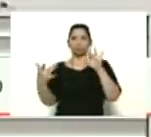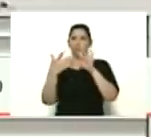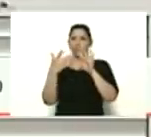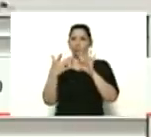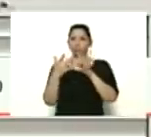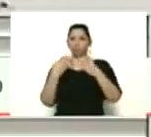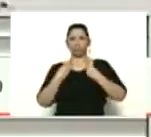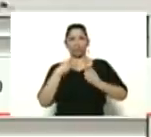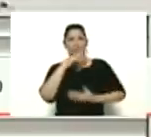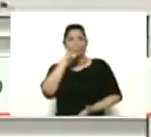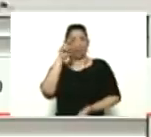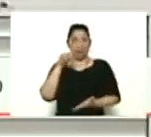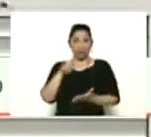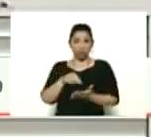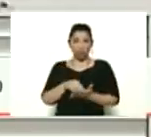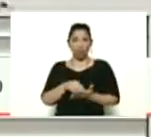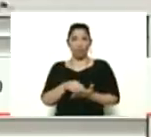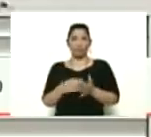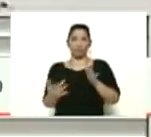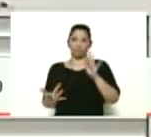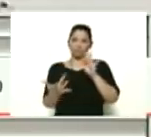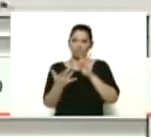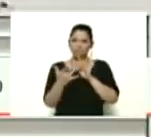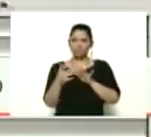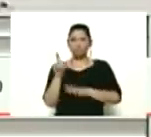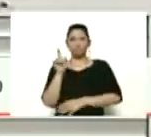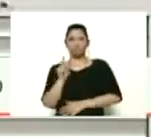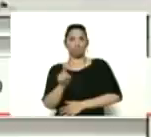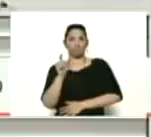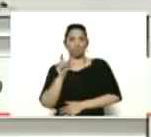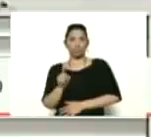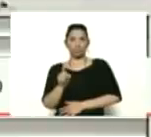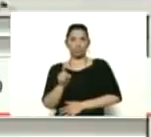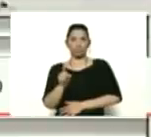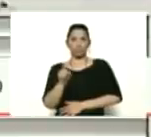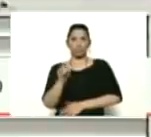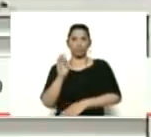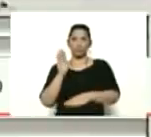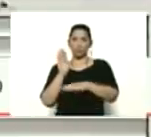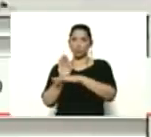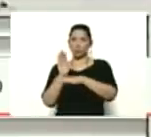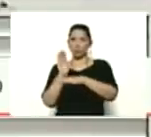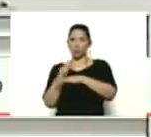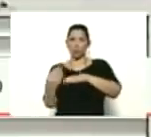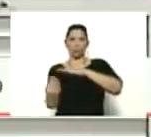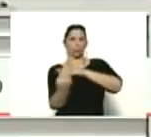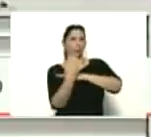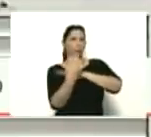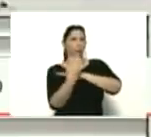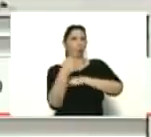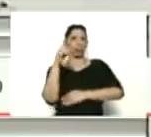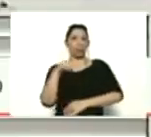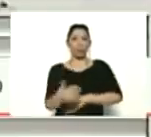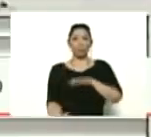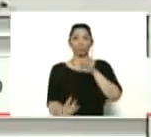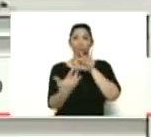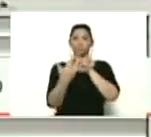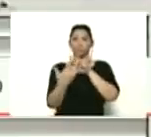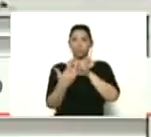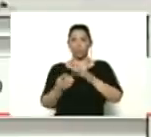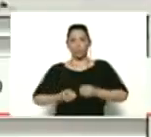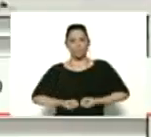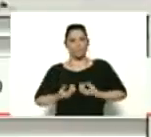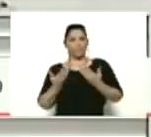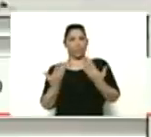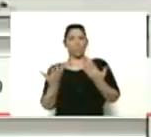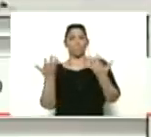la vida nacional, de coincidencia en la necesidad de cuidarnos entre todos, de coincidencia en la necesidad de brindar una